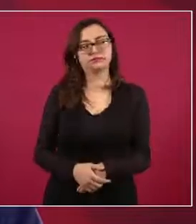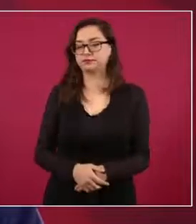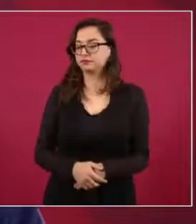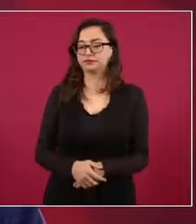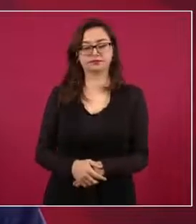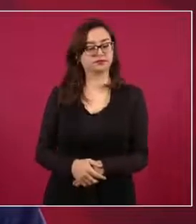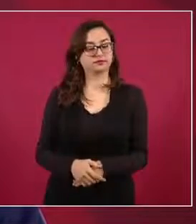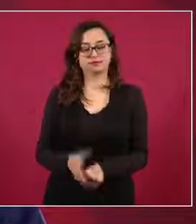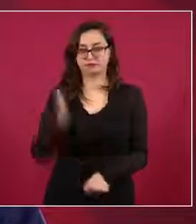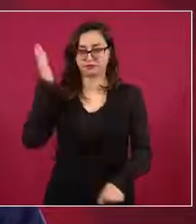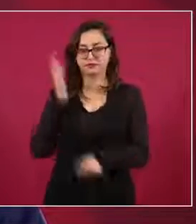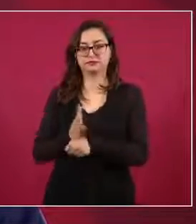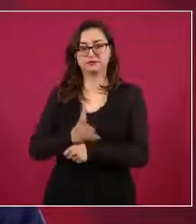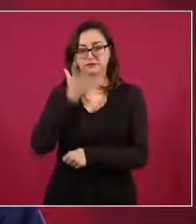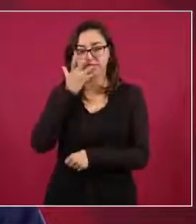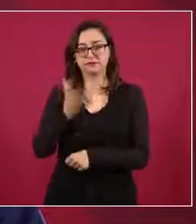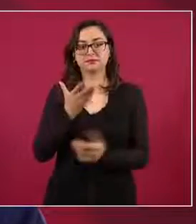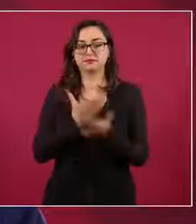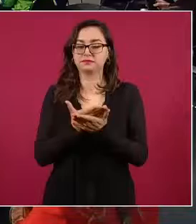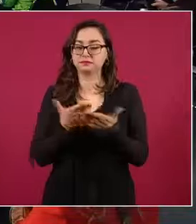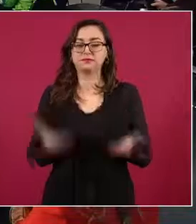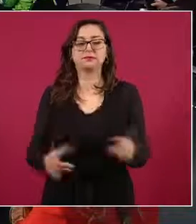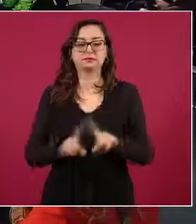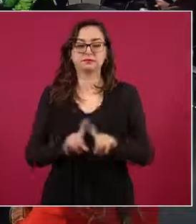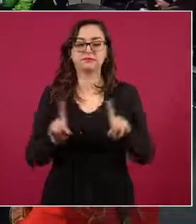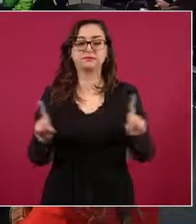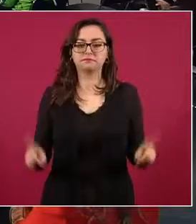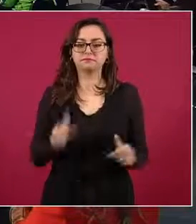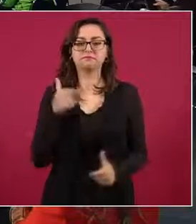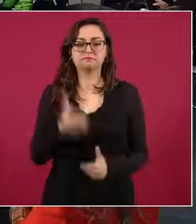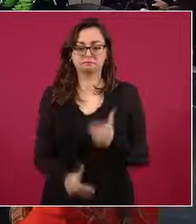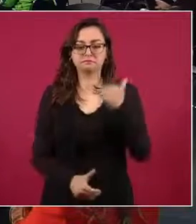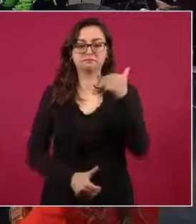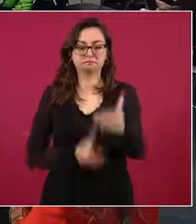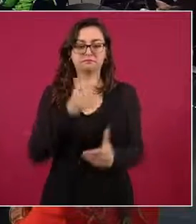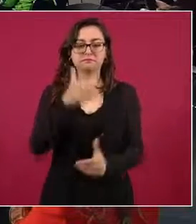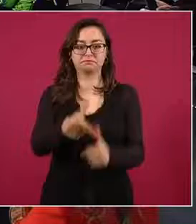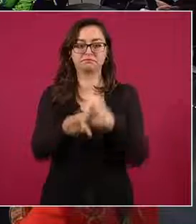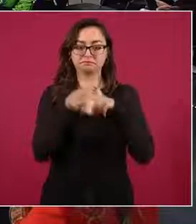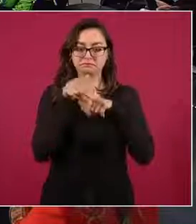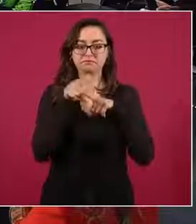Ya es distinto todo. Y vamos avanzando.